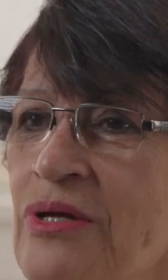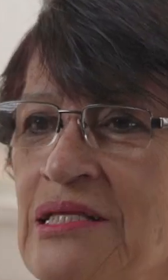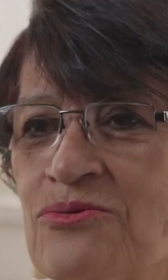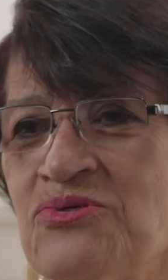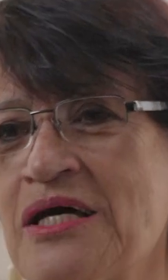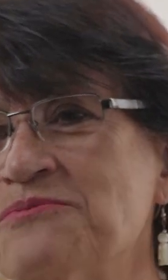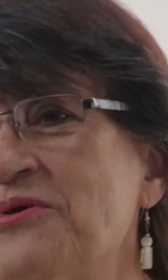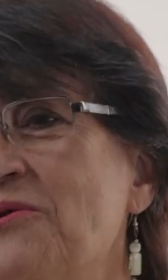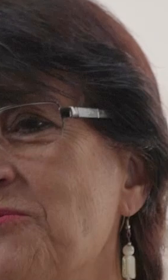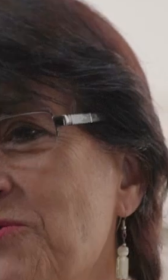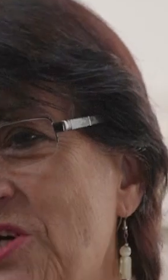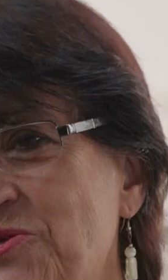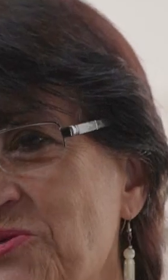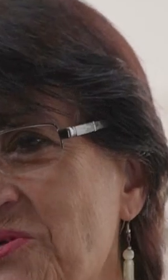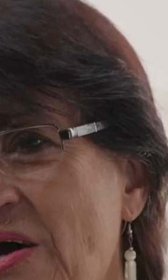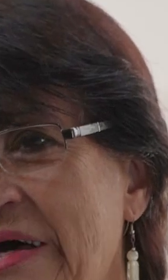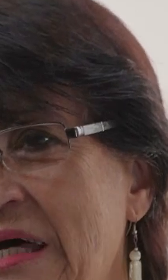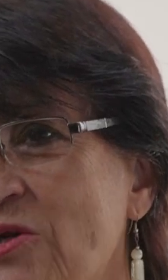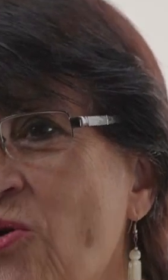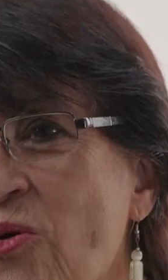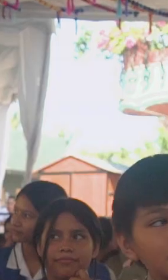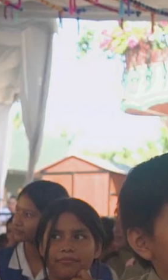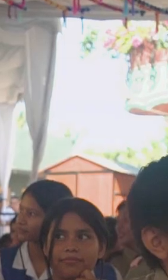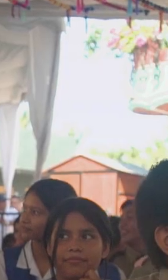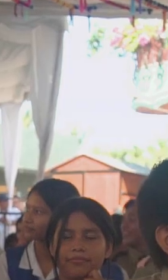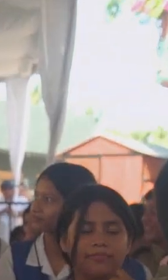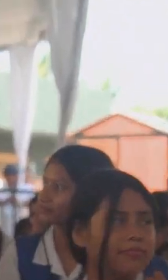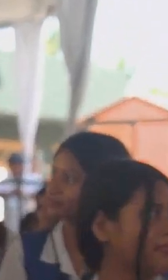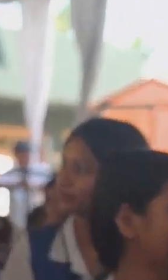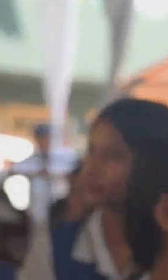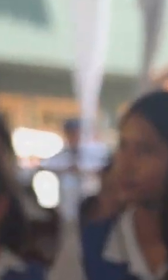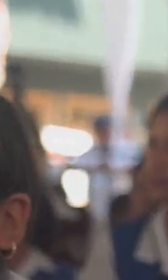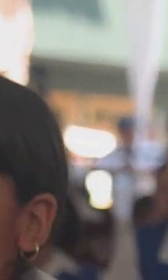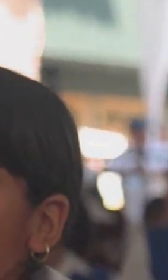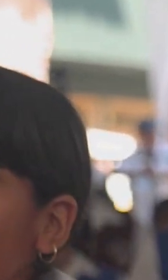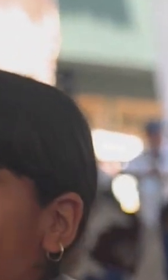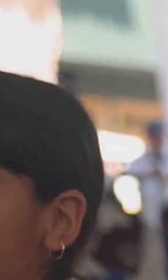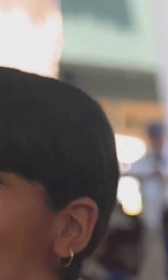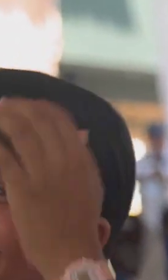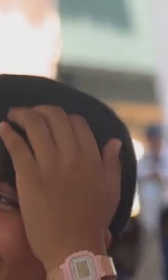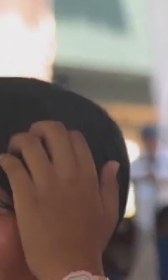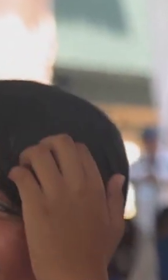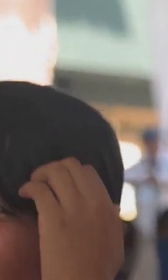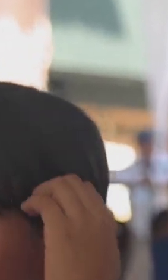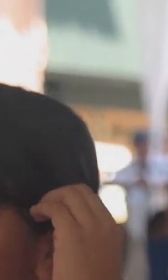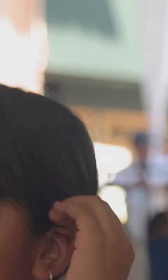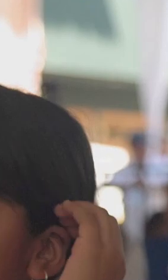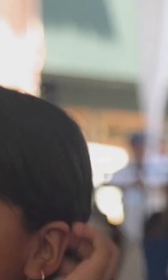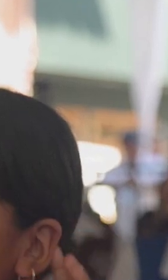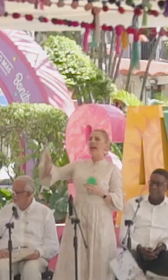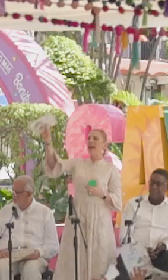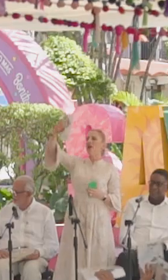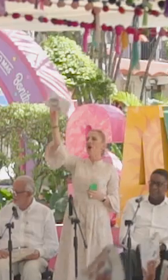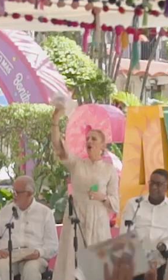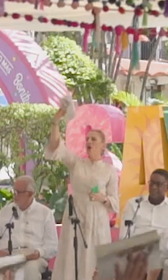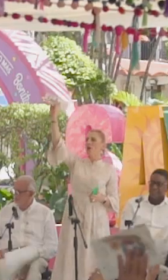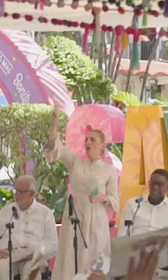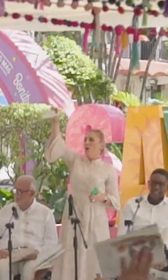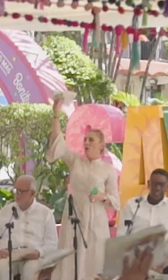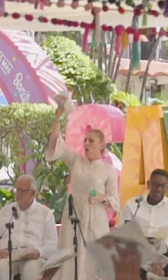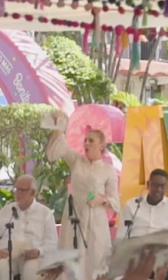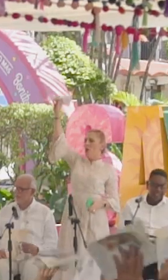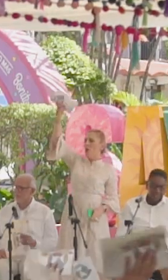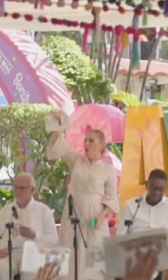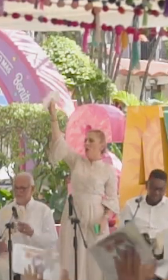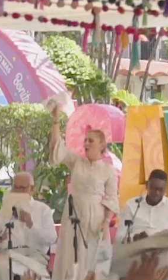Me llevo el entusiasmo de los muchachos. No lo esperaba. Por lo regular, he ido a eventos y pues hay muchachos y uno tiene